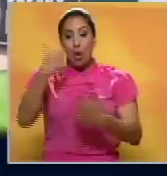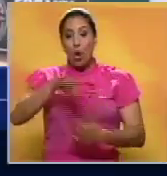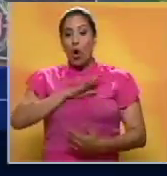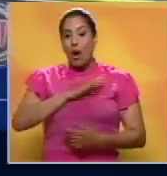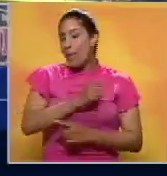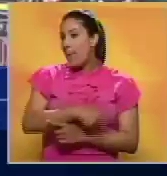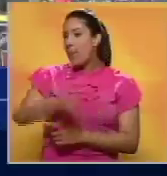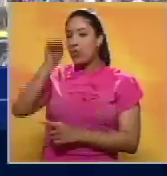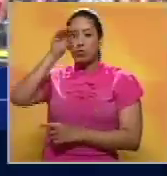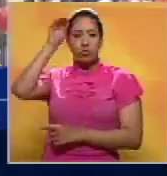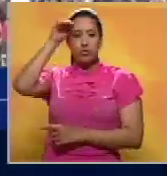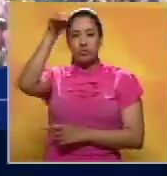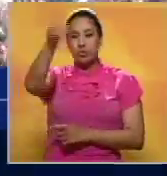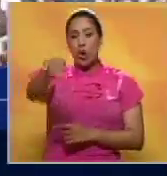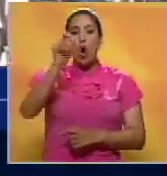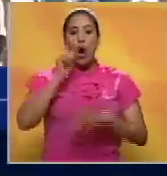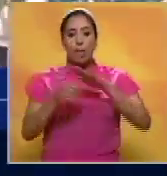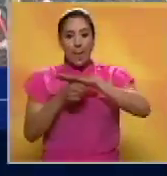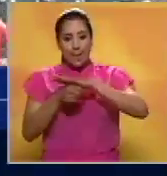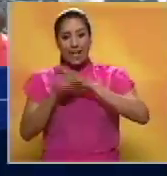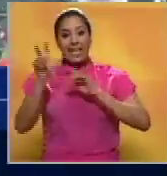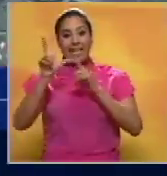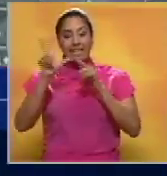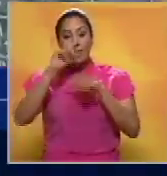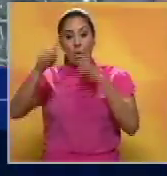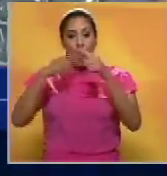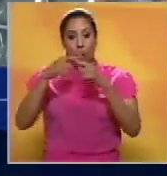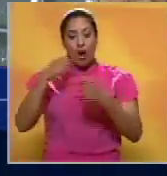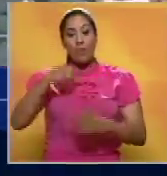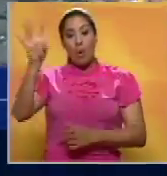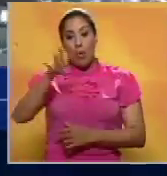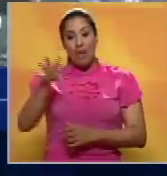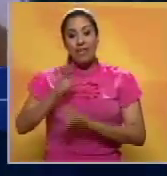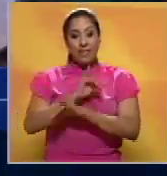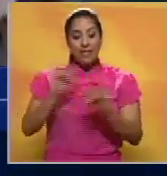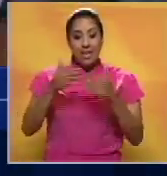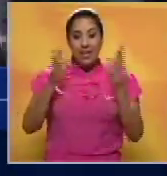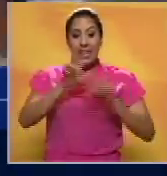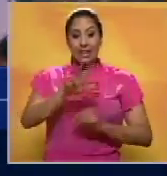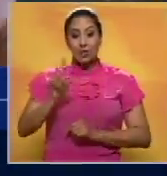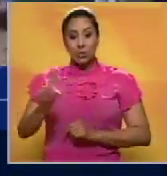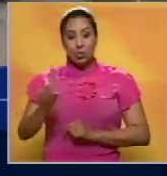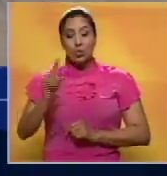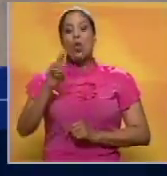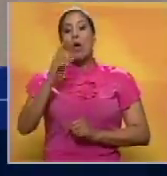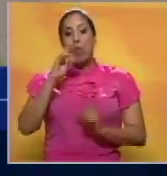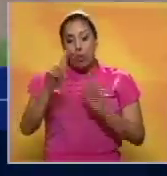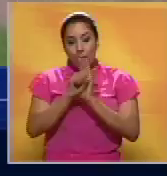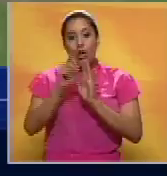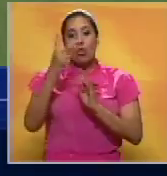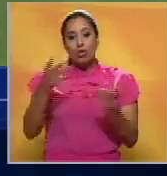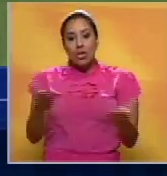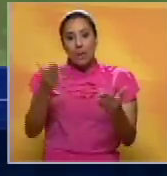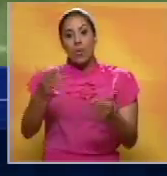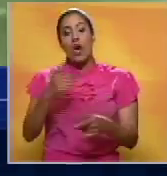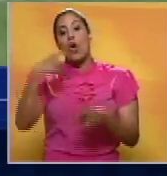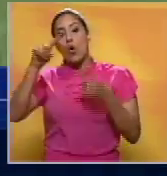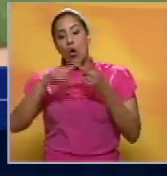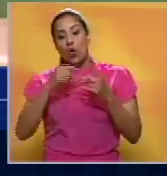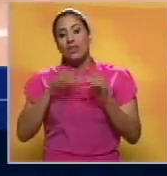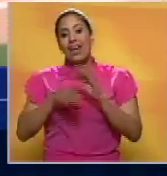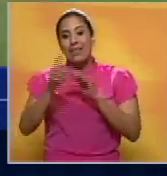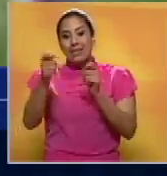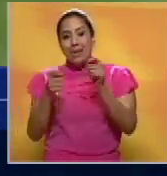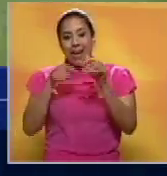Martínez que conecta jonrón con un hombre en base, tercero del año para el guayanés que terminó bateando de 3-1 con una anotada, 2 empujadas y un